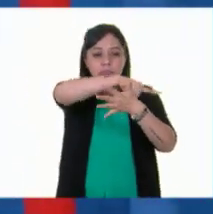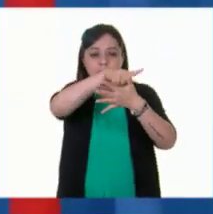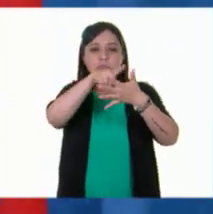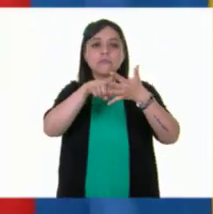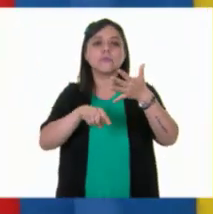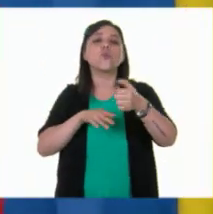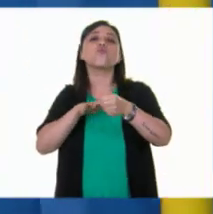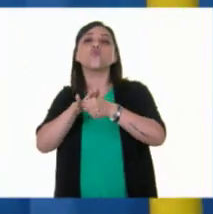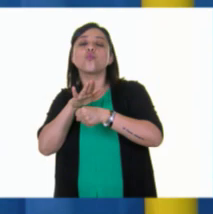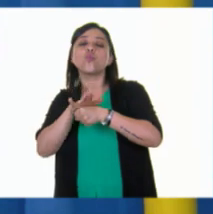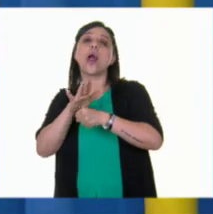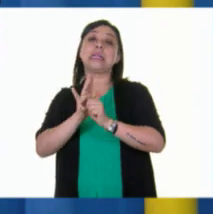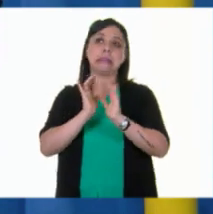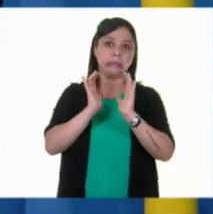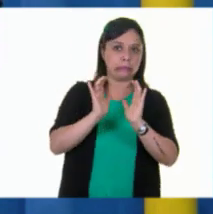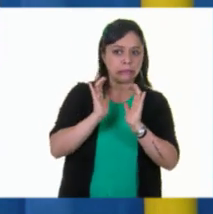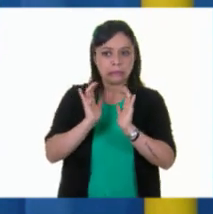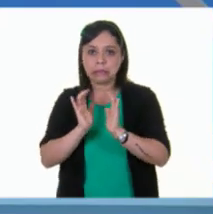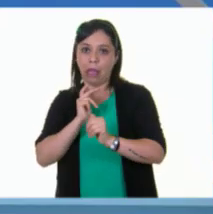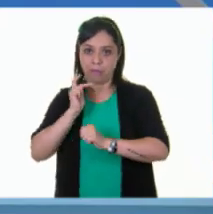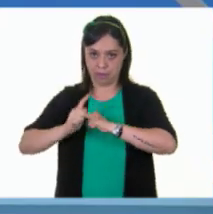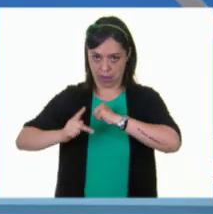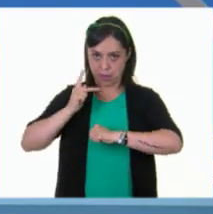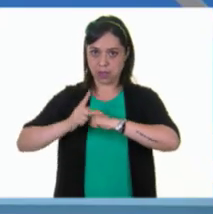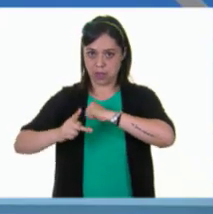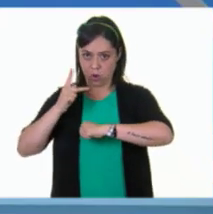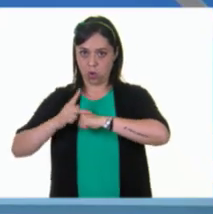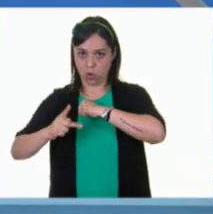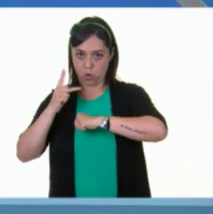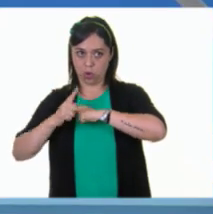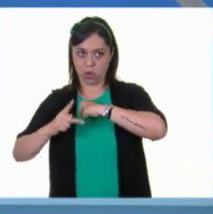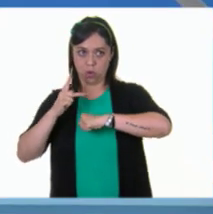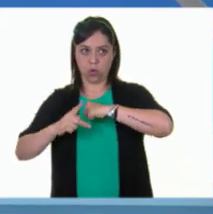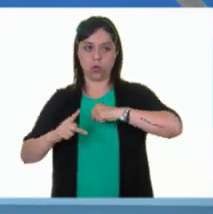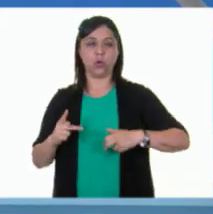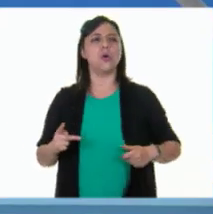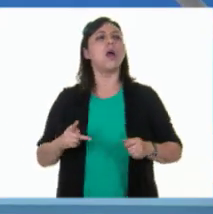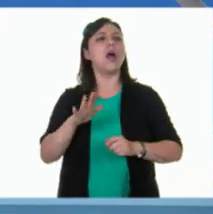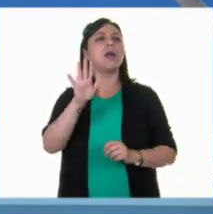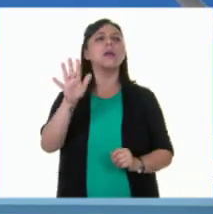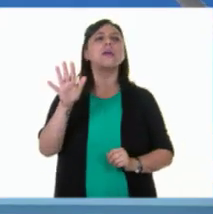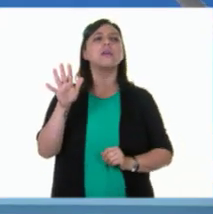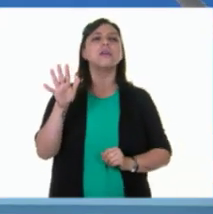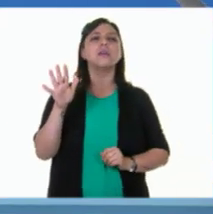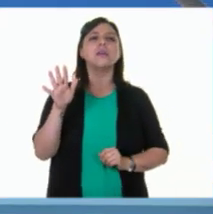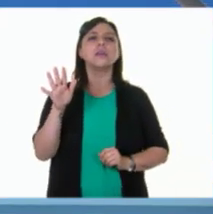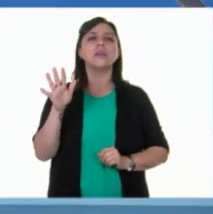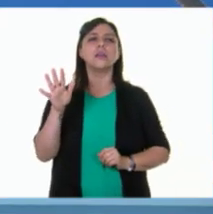peligro. Maestra, pero dice... No, ¿es amenaza o amaneza?